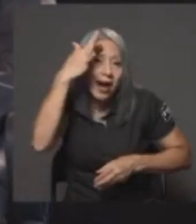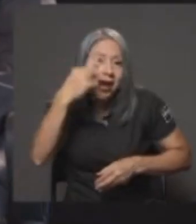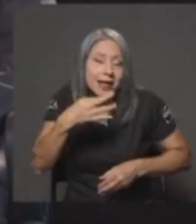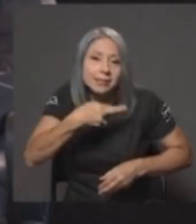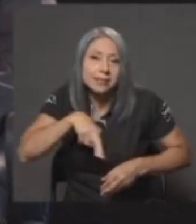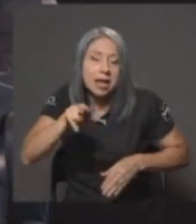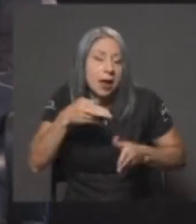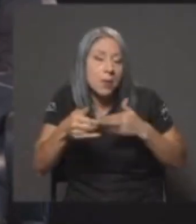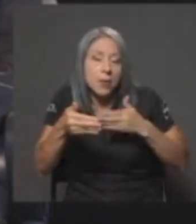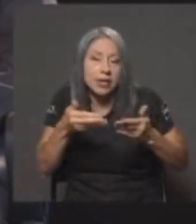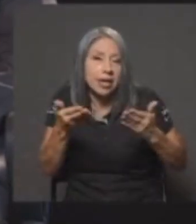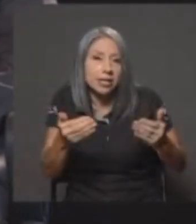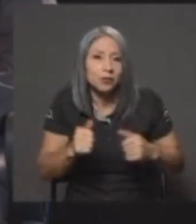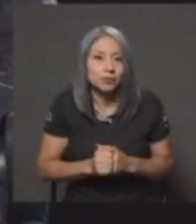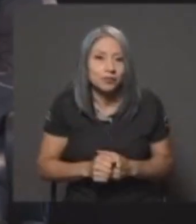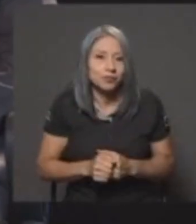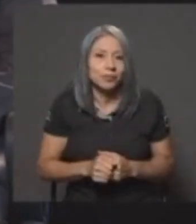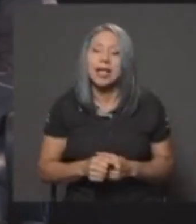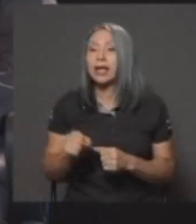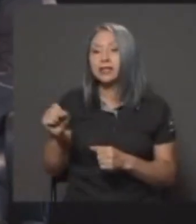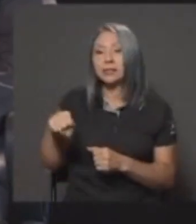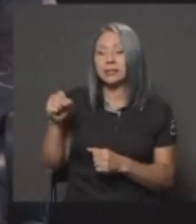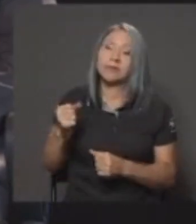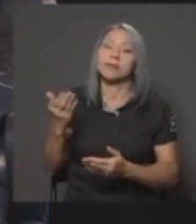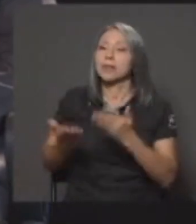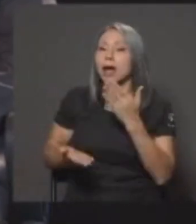bueno, tal vez